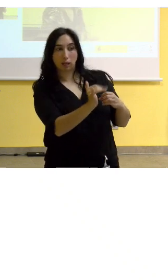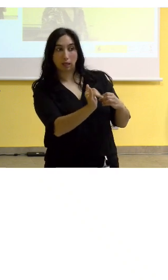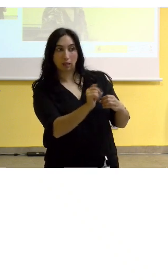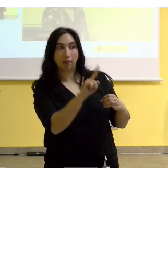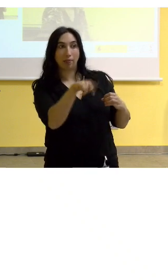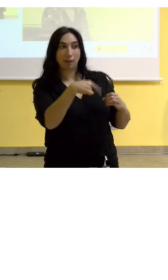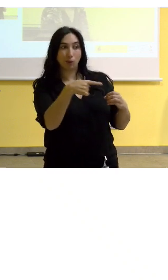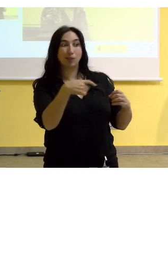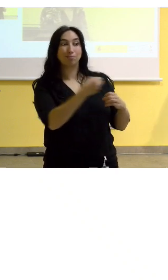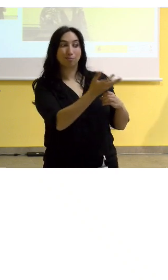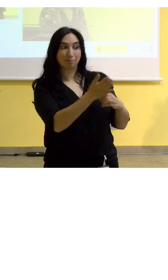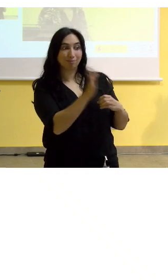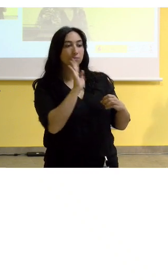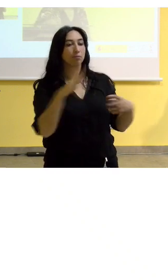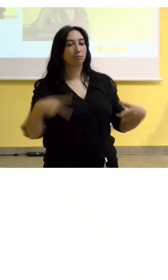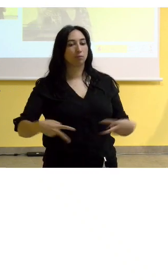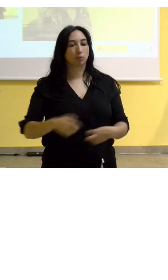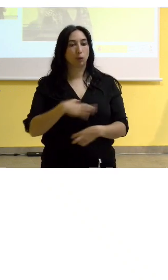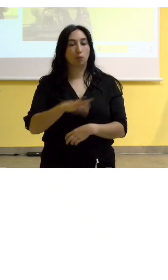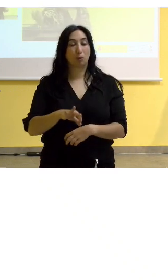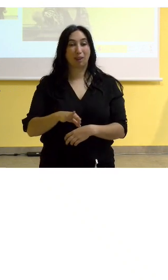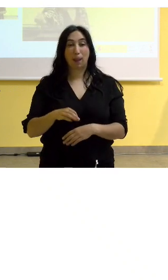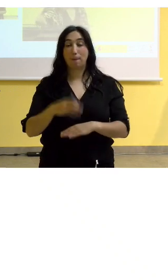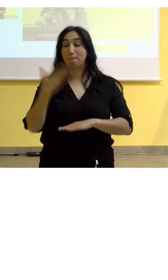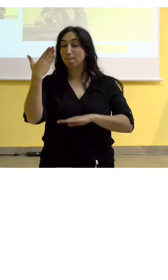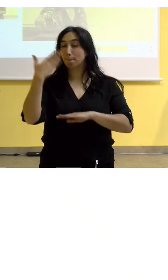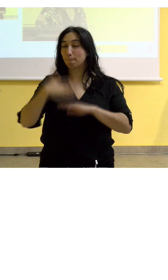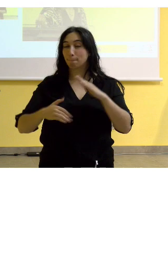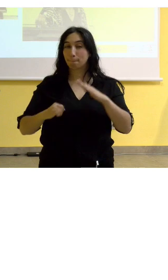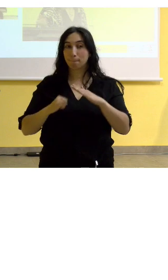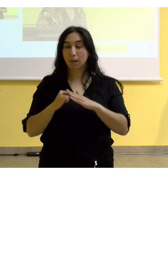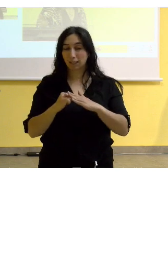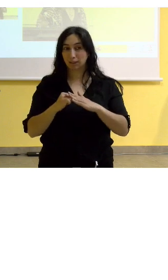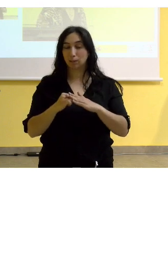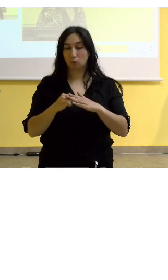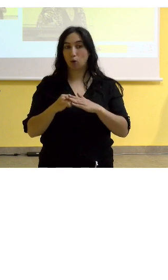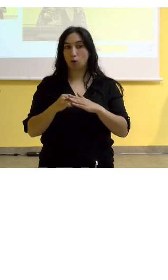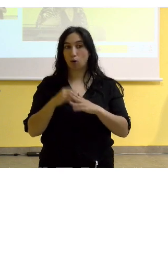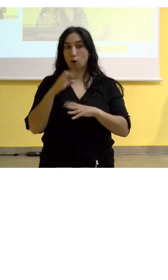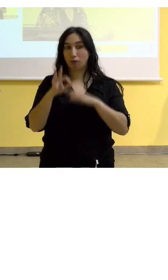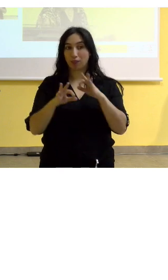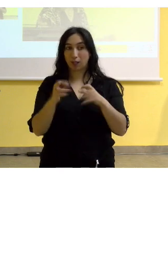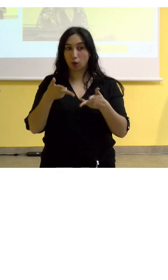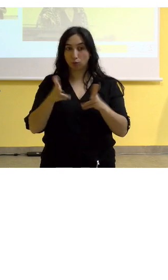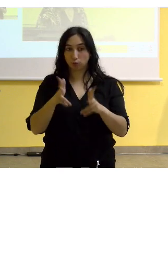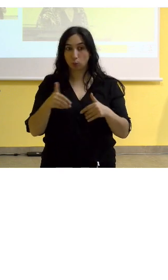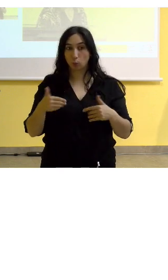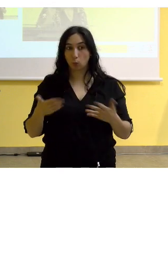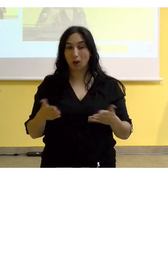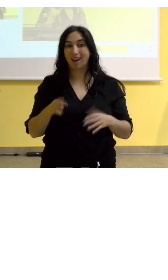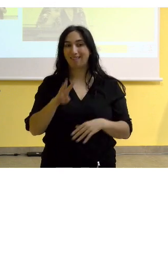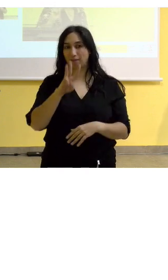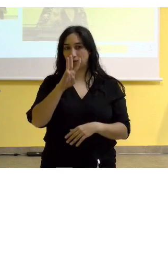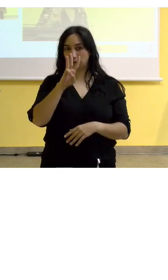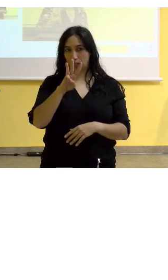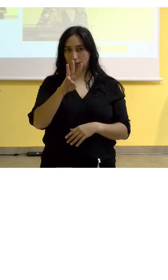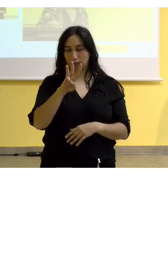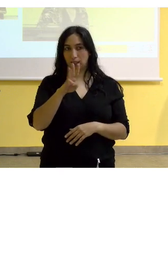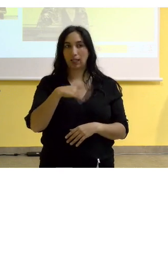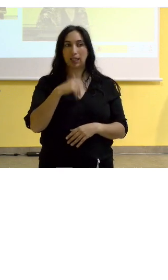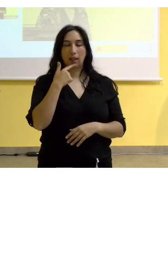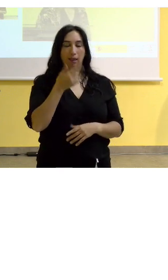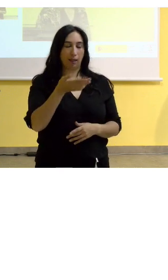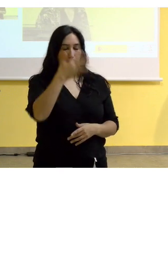pueden transferir. Y el tope de ciclos que pone la cartera de servicios, de ciclos que se pueden realizar, son 3. Me